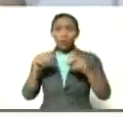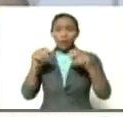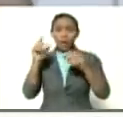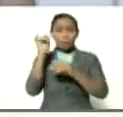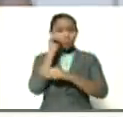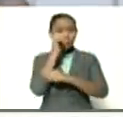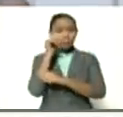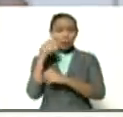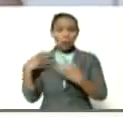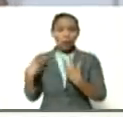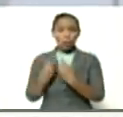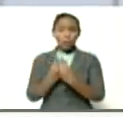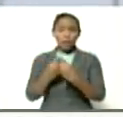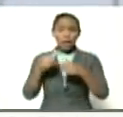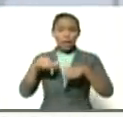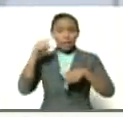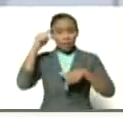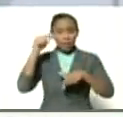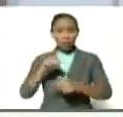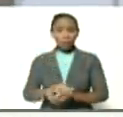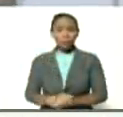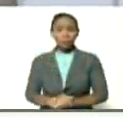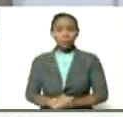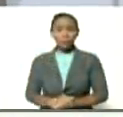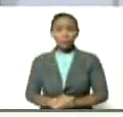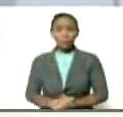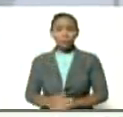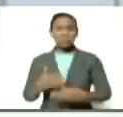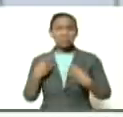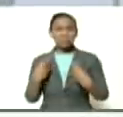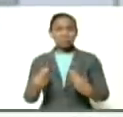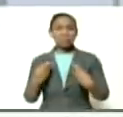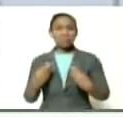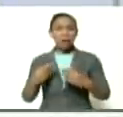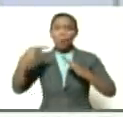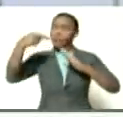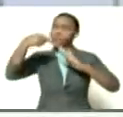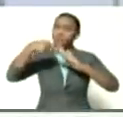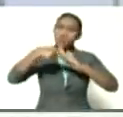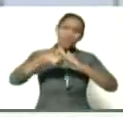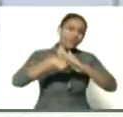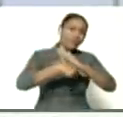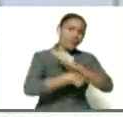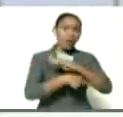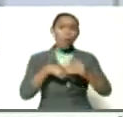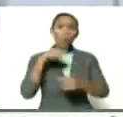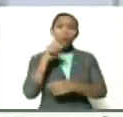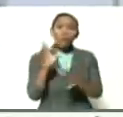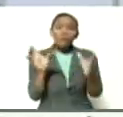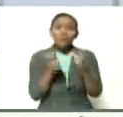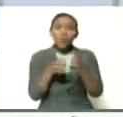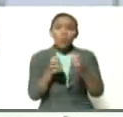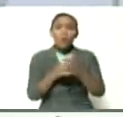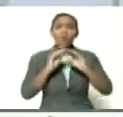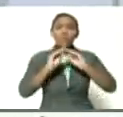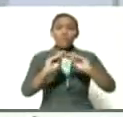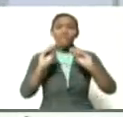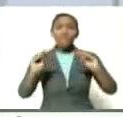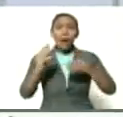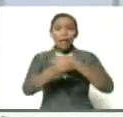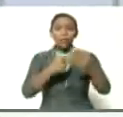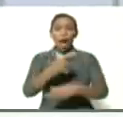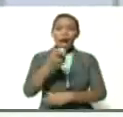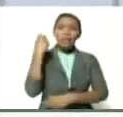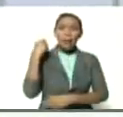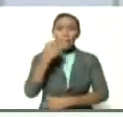que nos acompañan el día de hoy para profundizar en un conjunto de anuncios que hizo ayer el